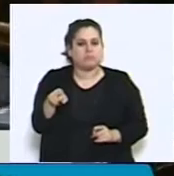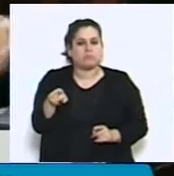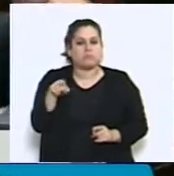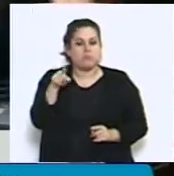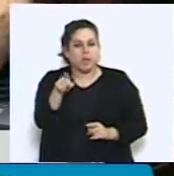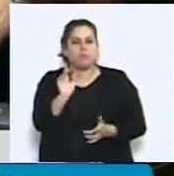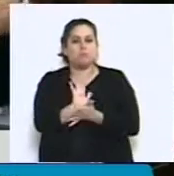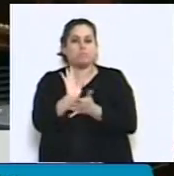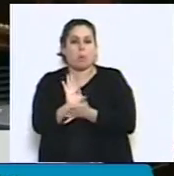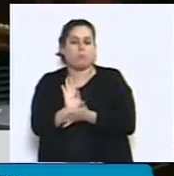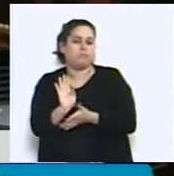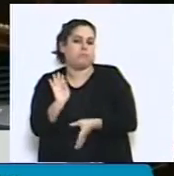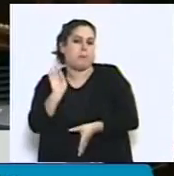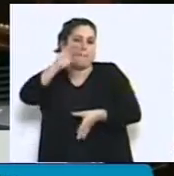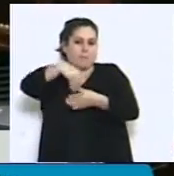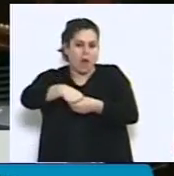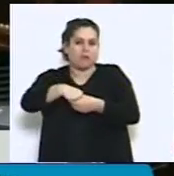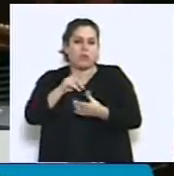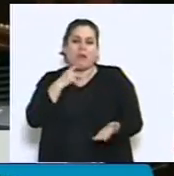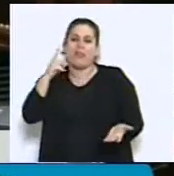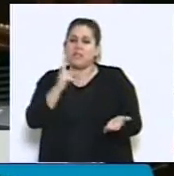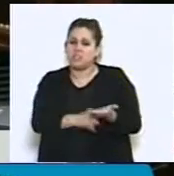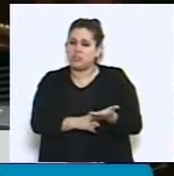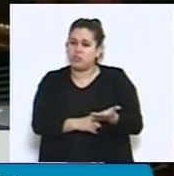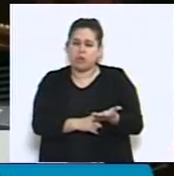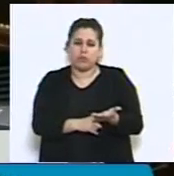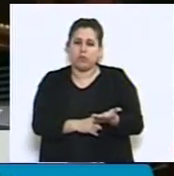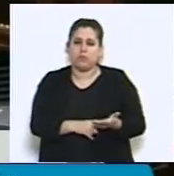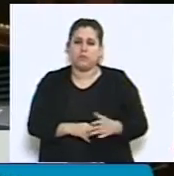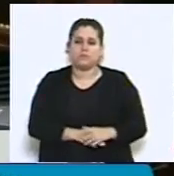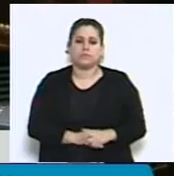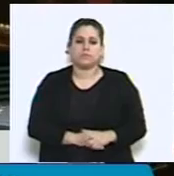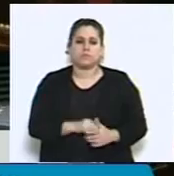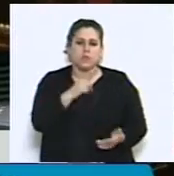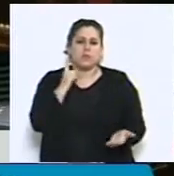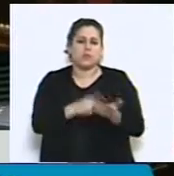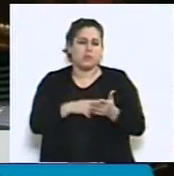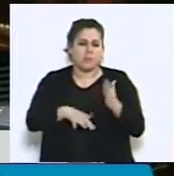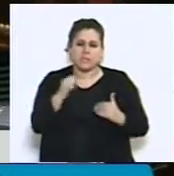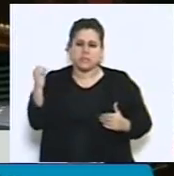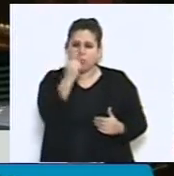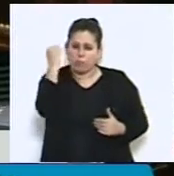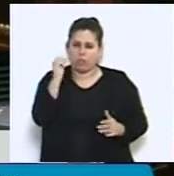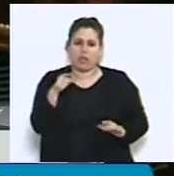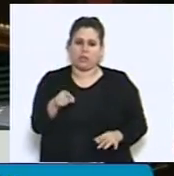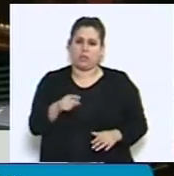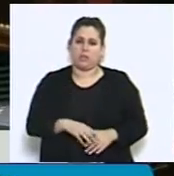es parte de una decisión mucho más importante, más